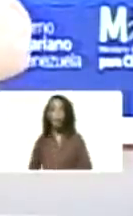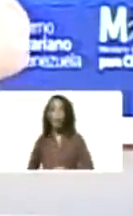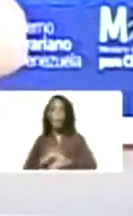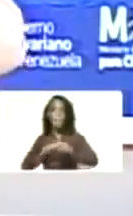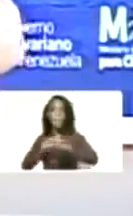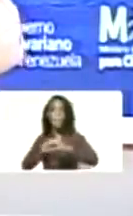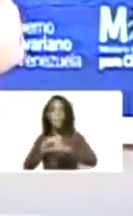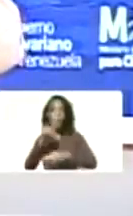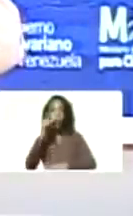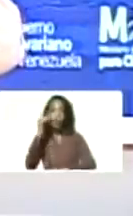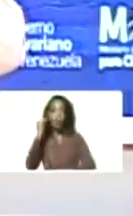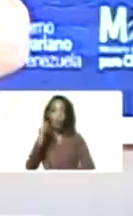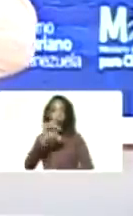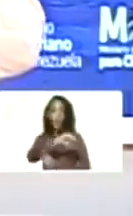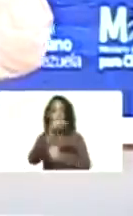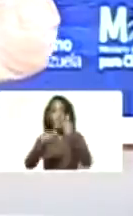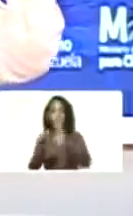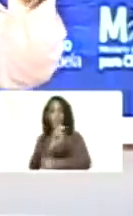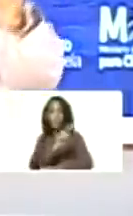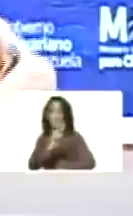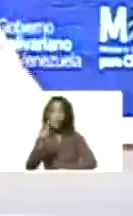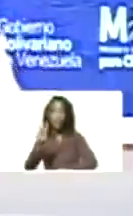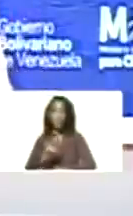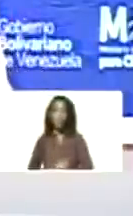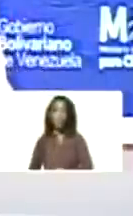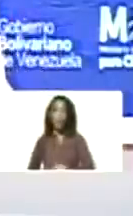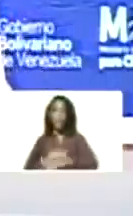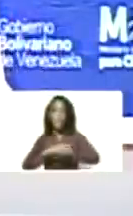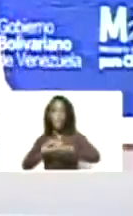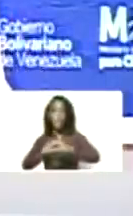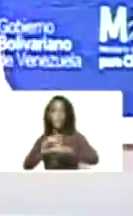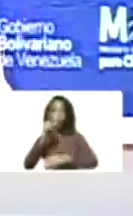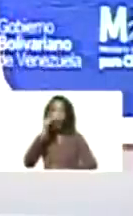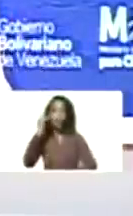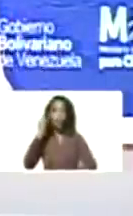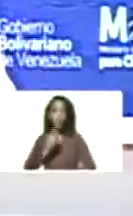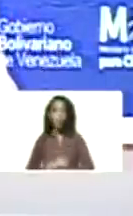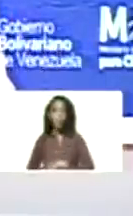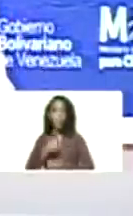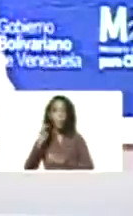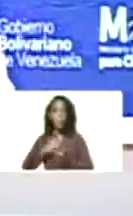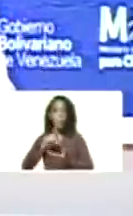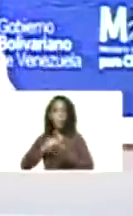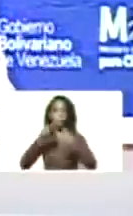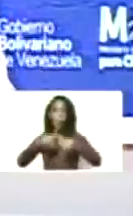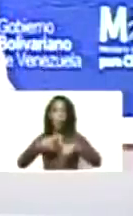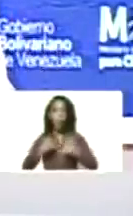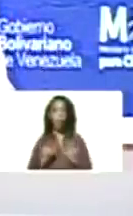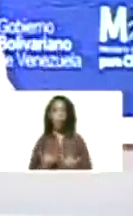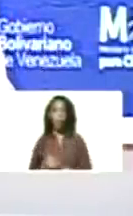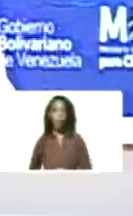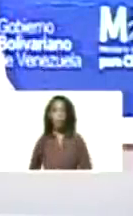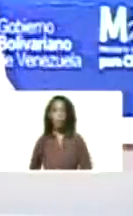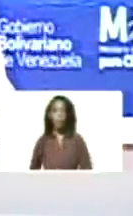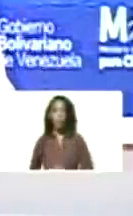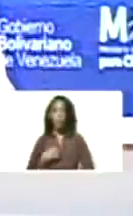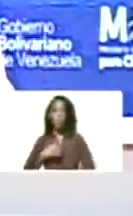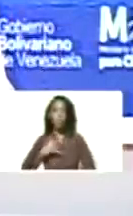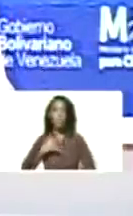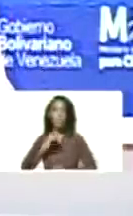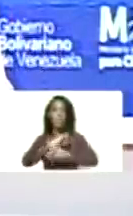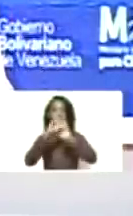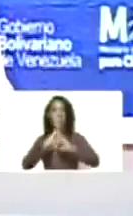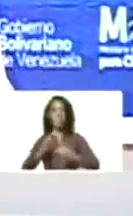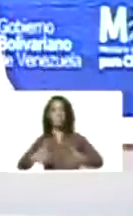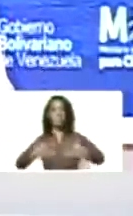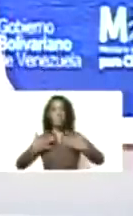Ministros, vicepresidentes, ministros, ministras presentes. Me siento muy contento y creo